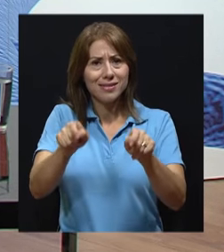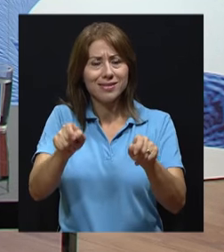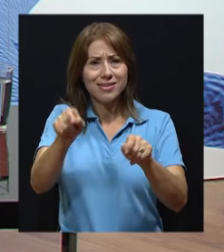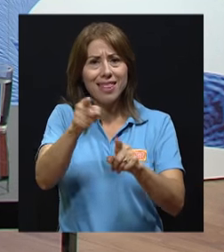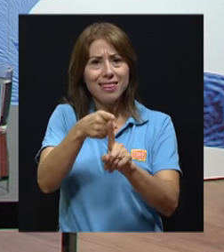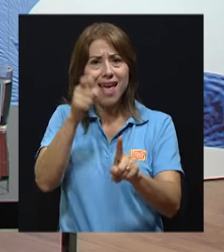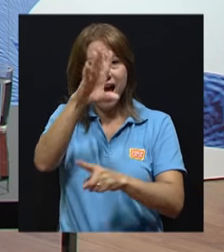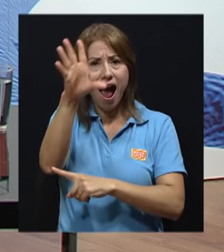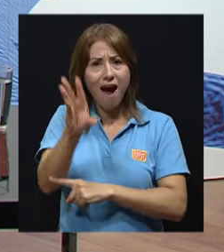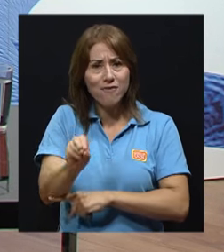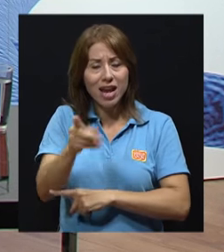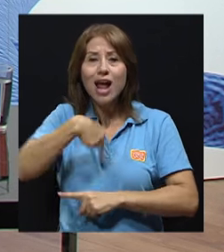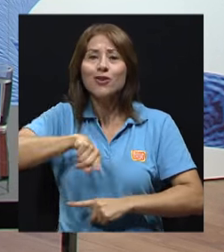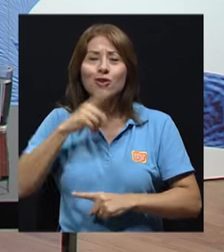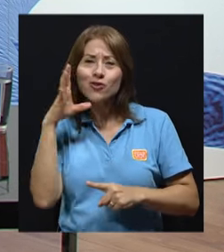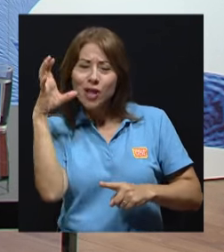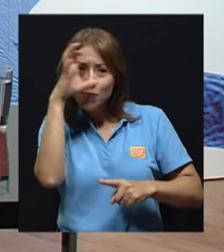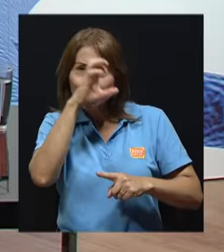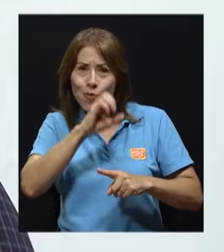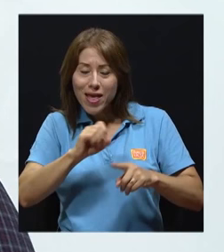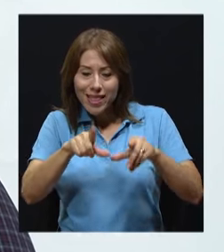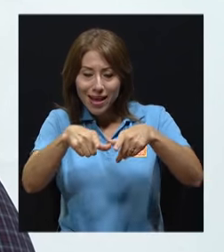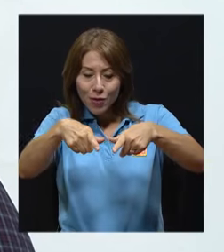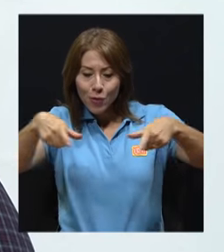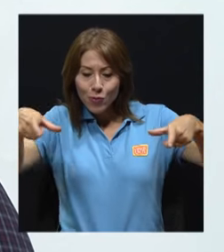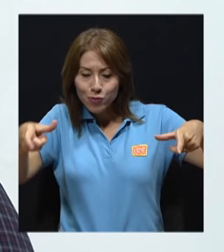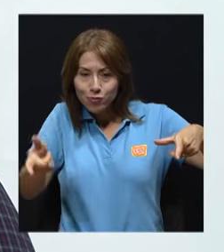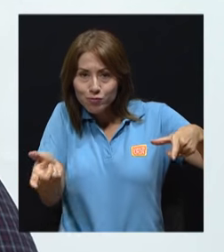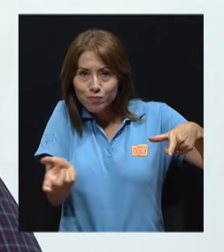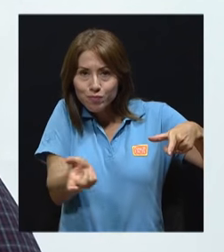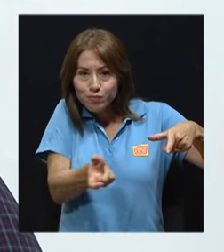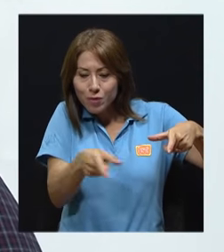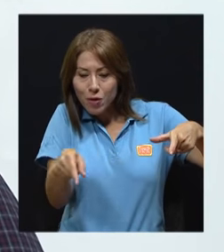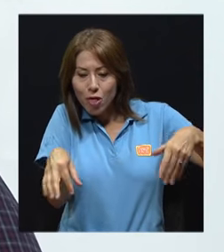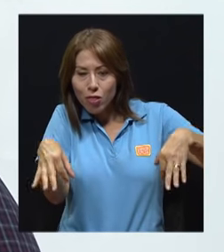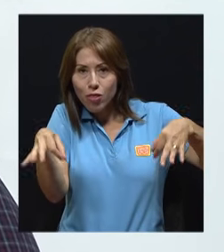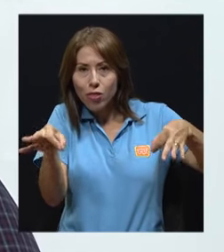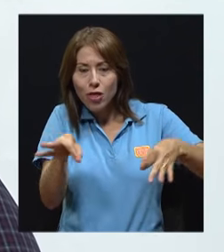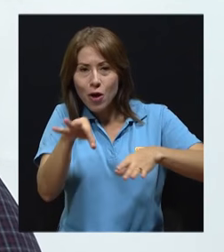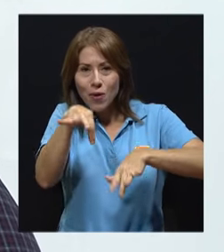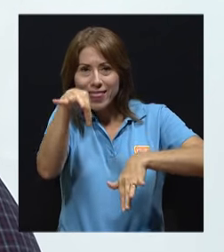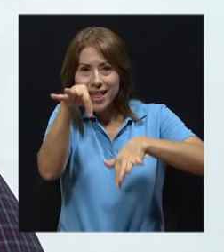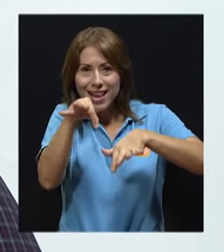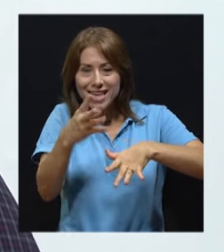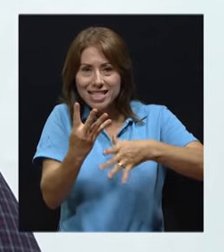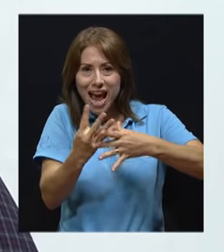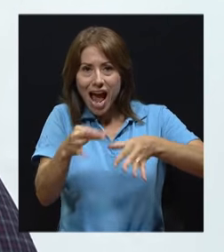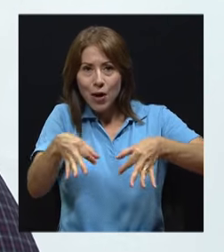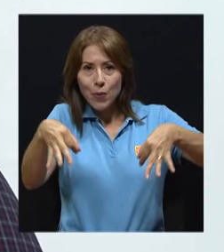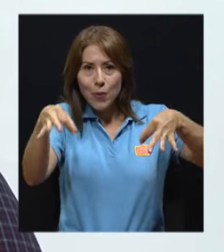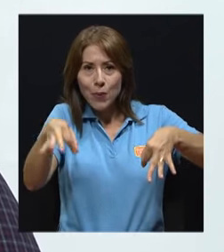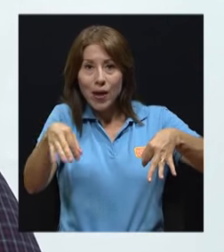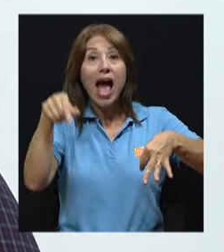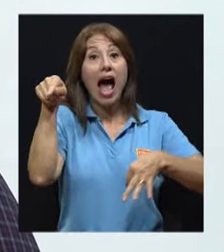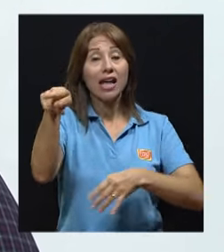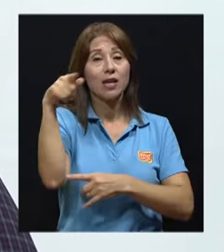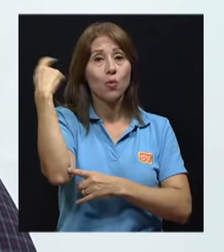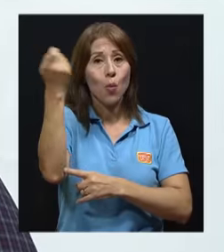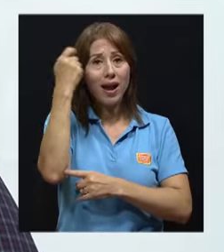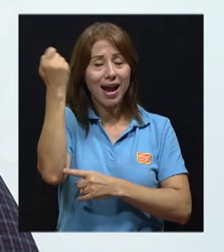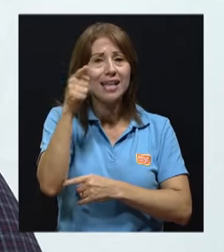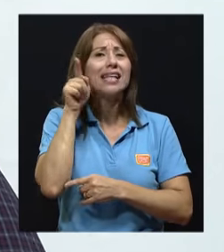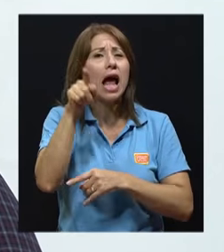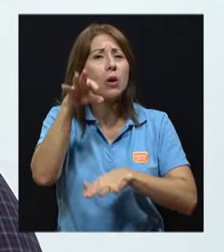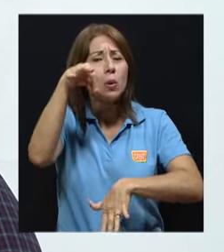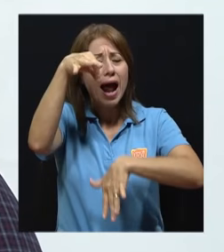hemos tenido contacto con marimbas de África hemos visto que ellos usan la telilla de una araña y aquí en caste